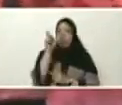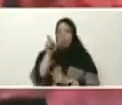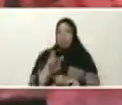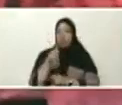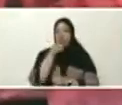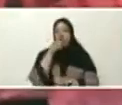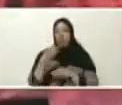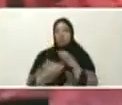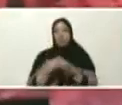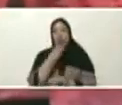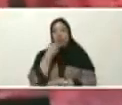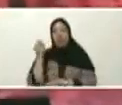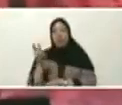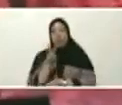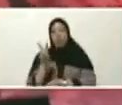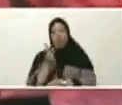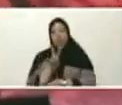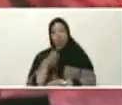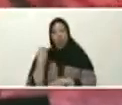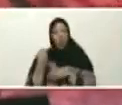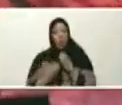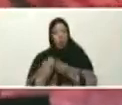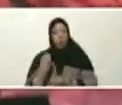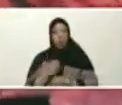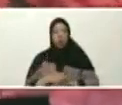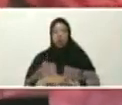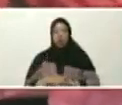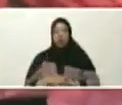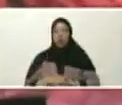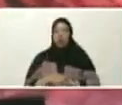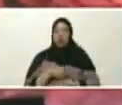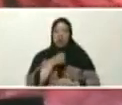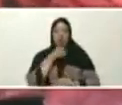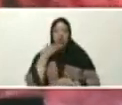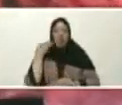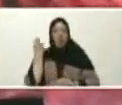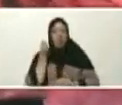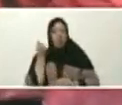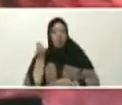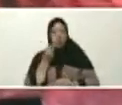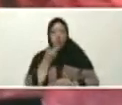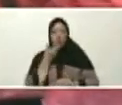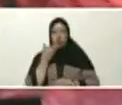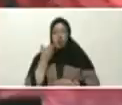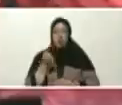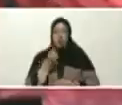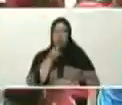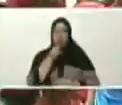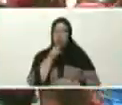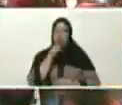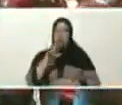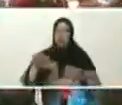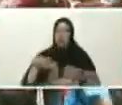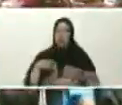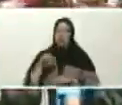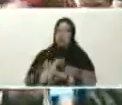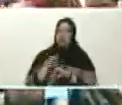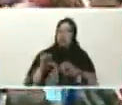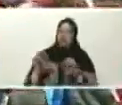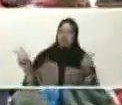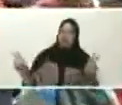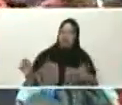es que lo están haciendo en Venezuela. Me dio mucha satisfacción porque decían, es que ustedes